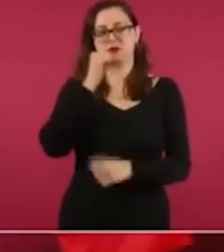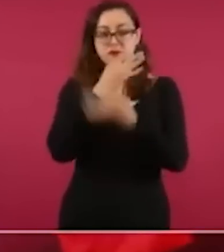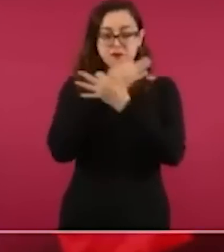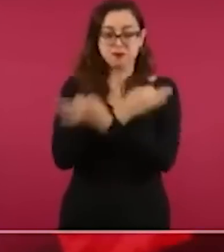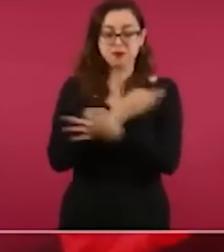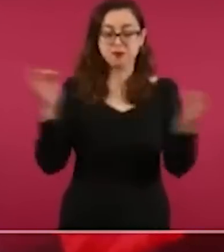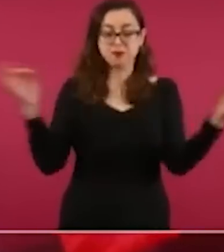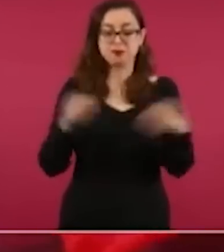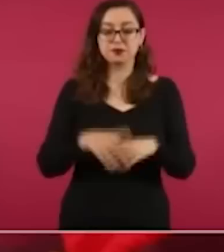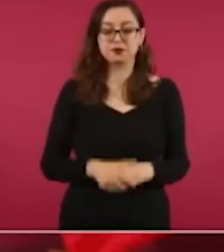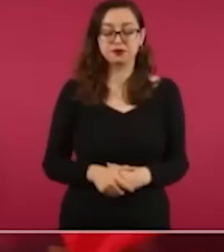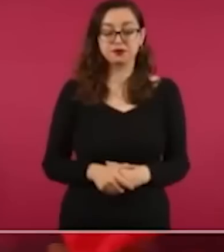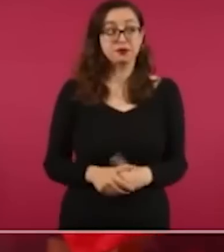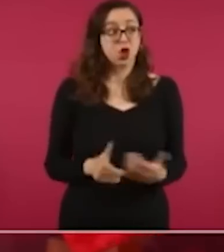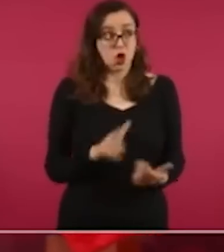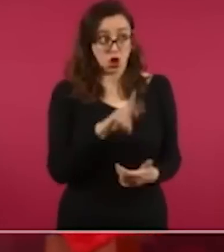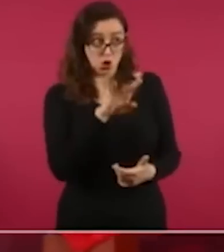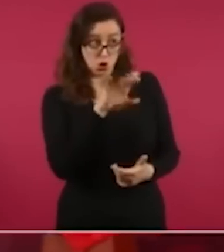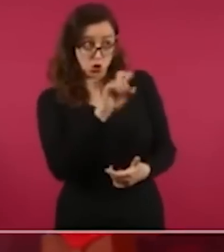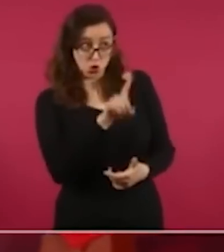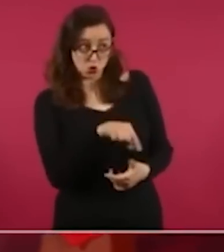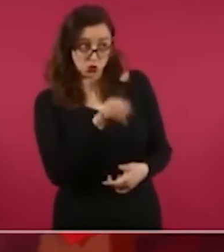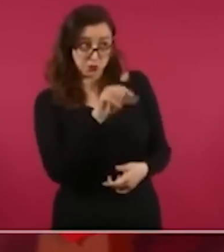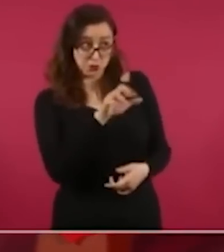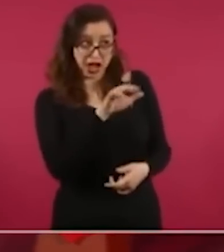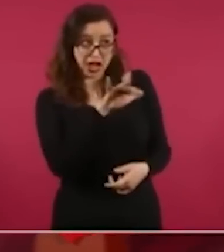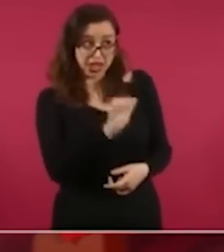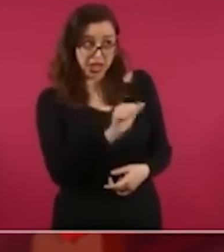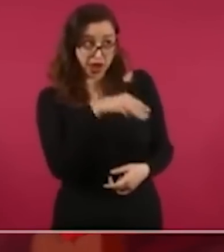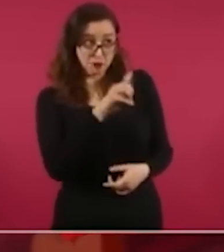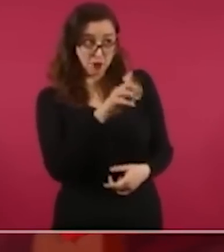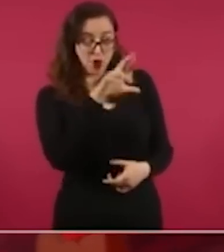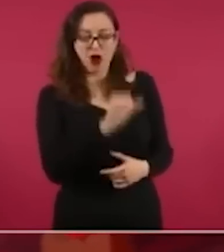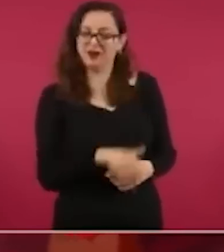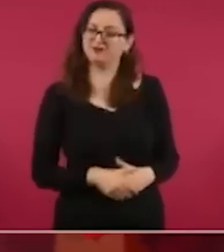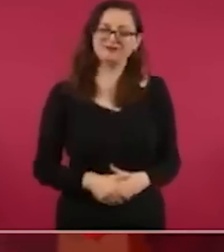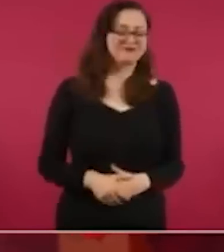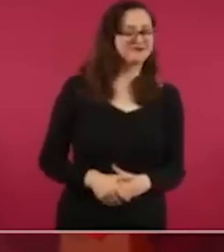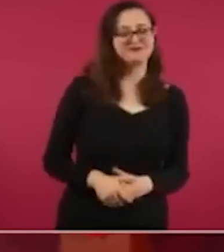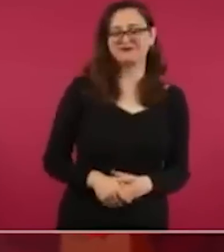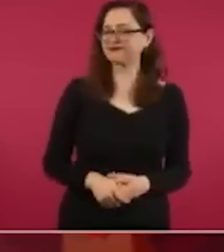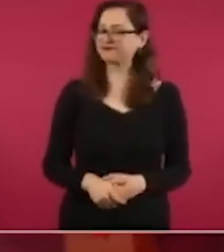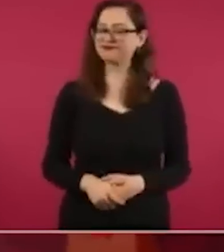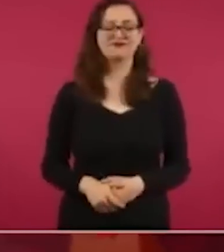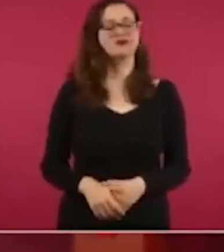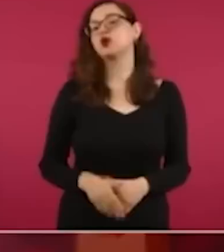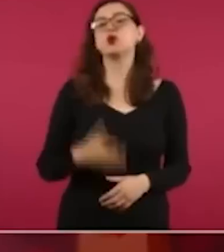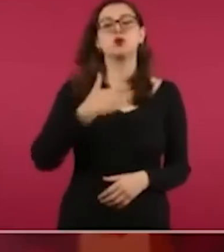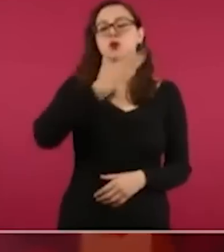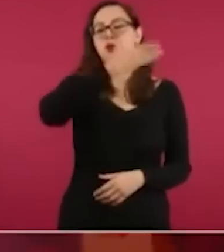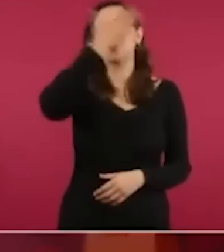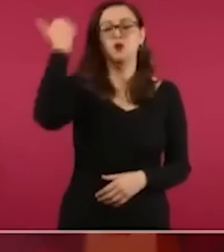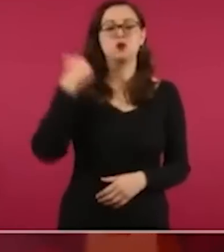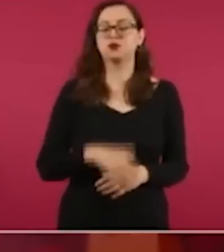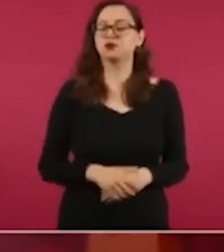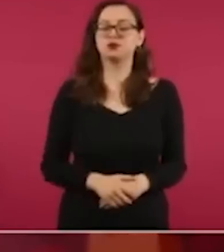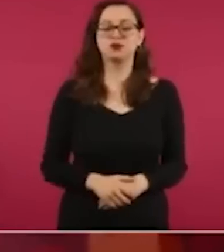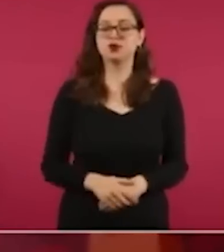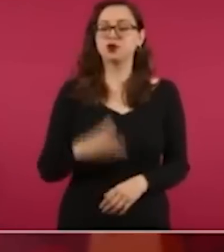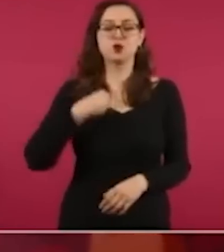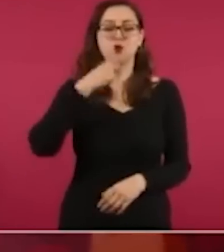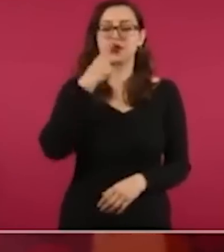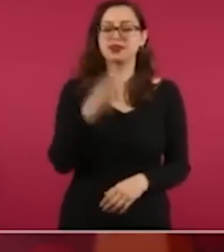Luz María de la moral No porque vamos a respetar ahora sí no voy a decir ni hombre ni mujer bueno